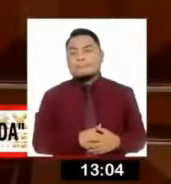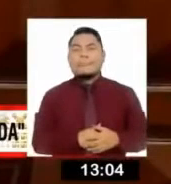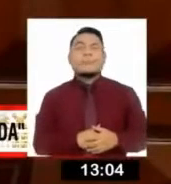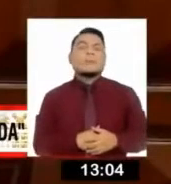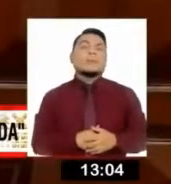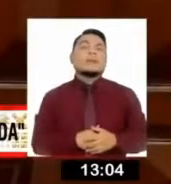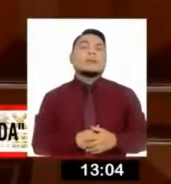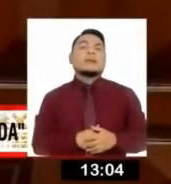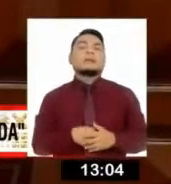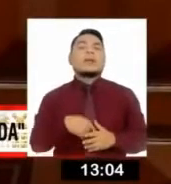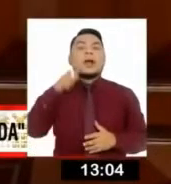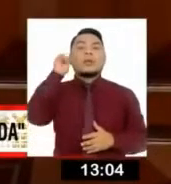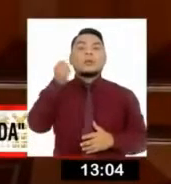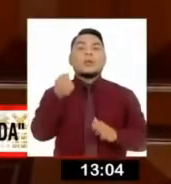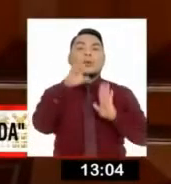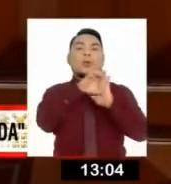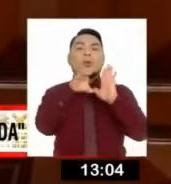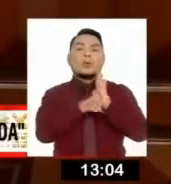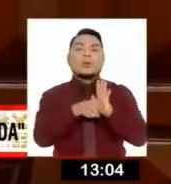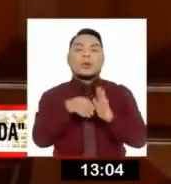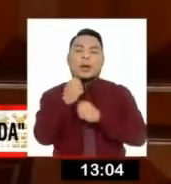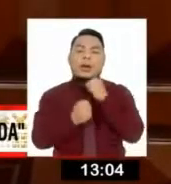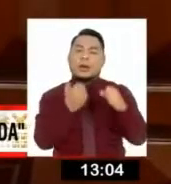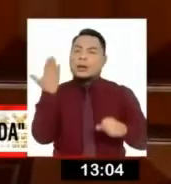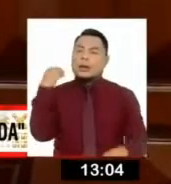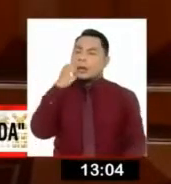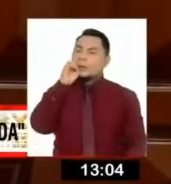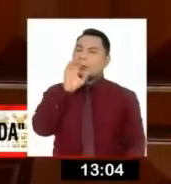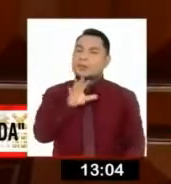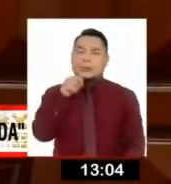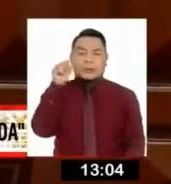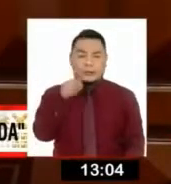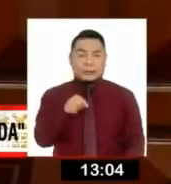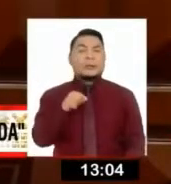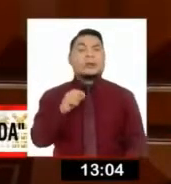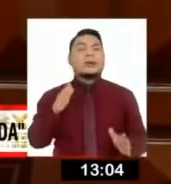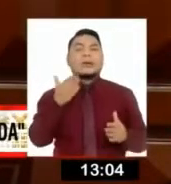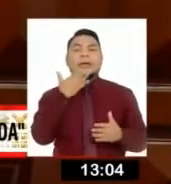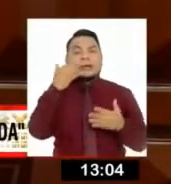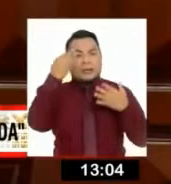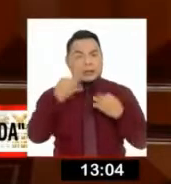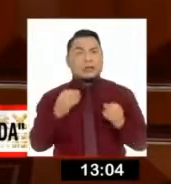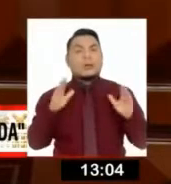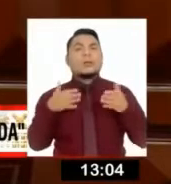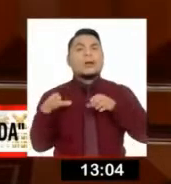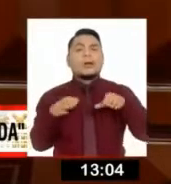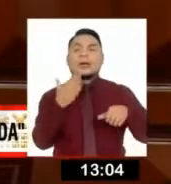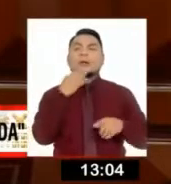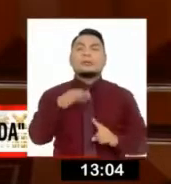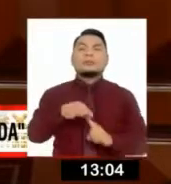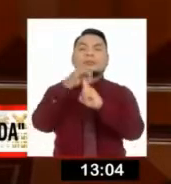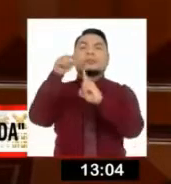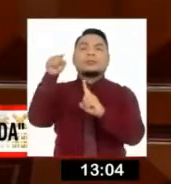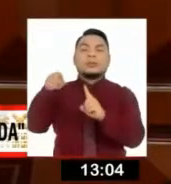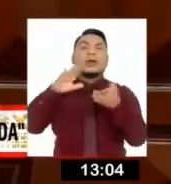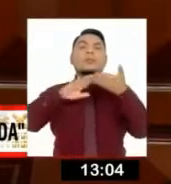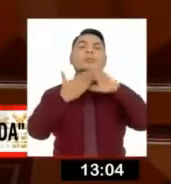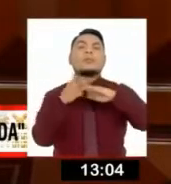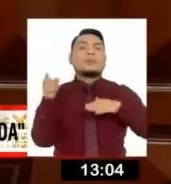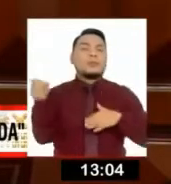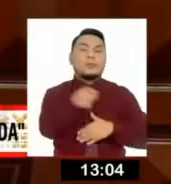Tribunal Constitucional señaló hace algunos años que este poder debe ser ejercido exclusivamente por el